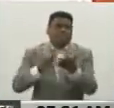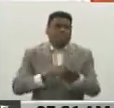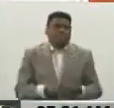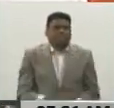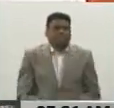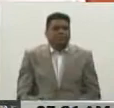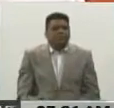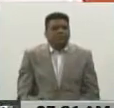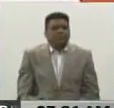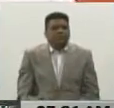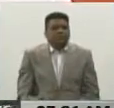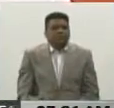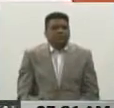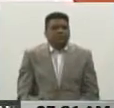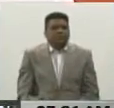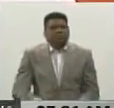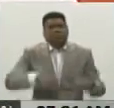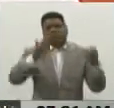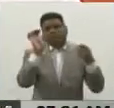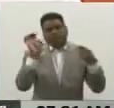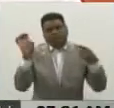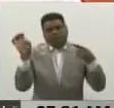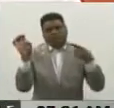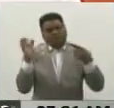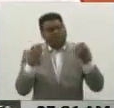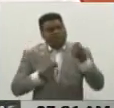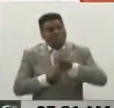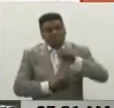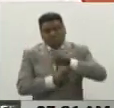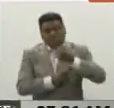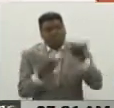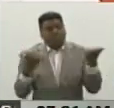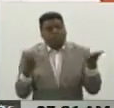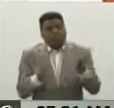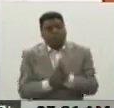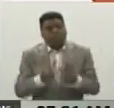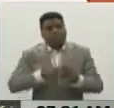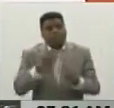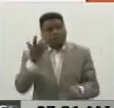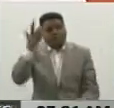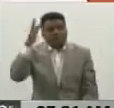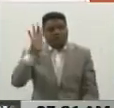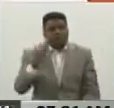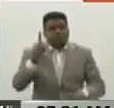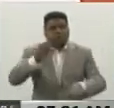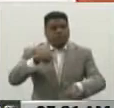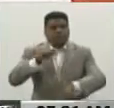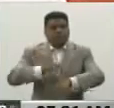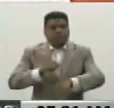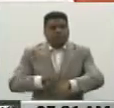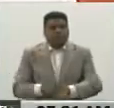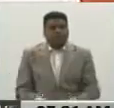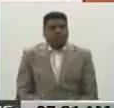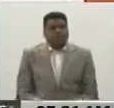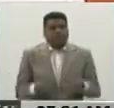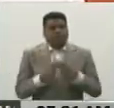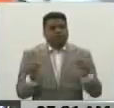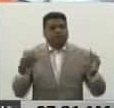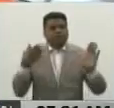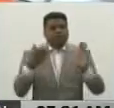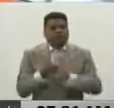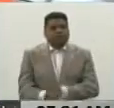es elemental, porque creemos que en este momento por el que estamos atravesando,